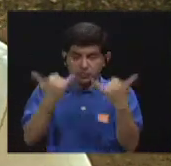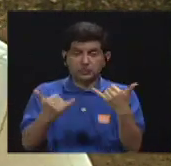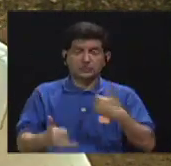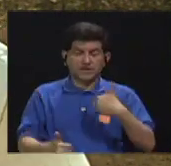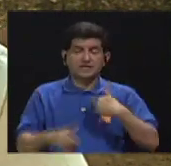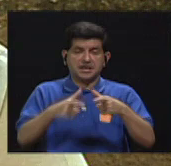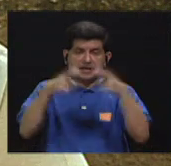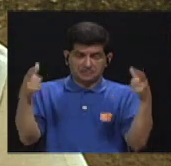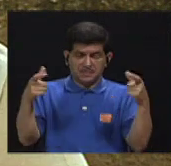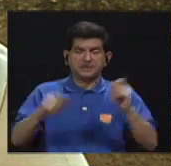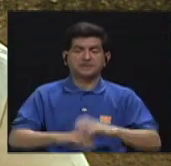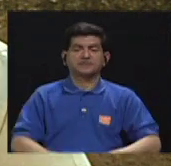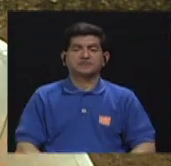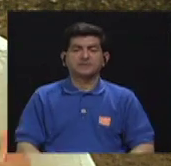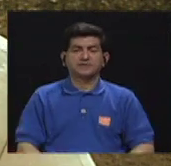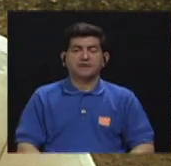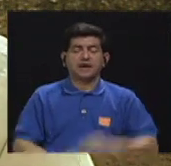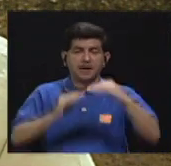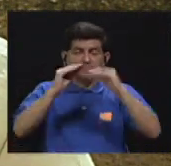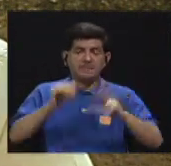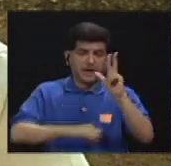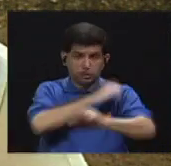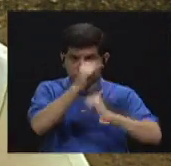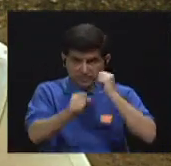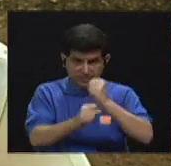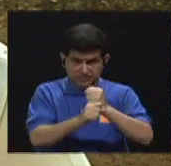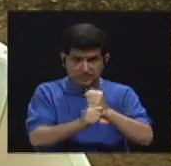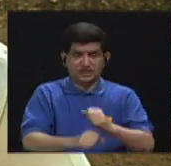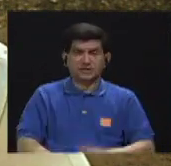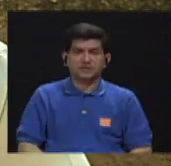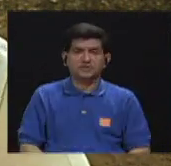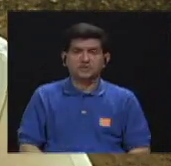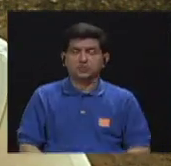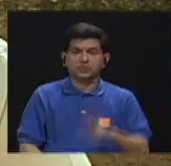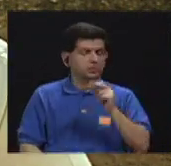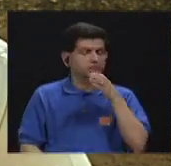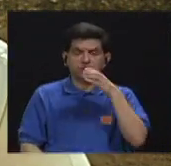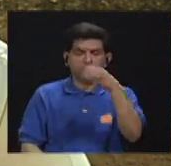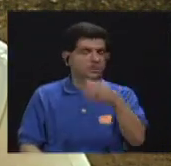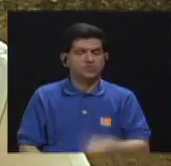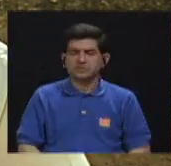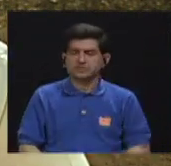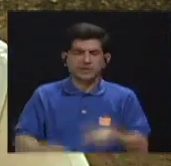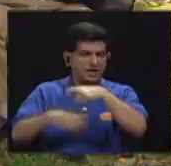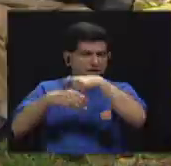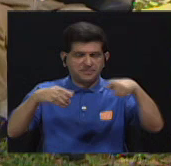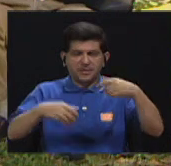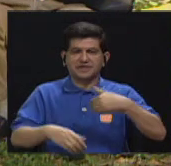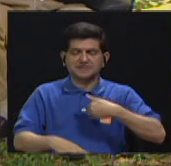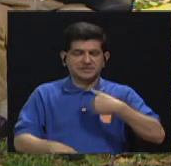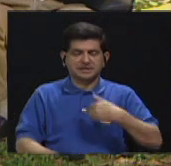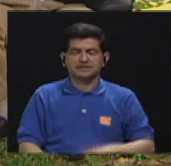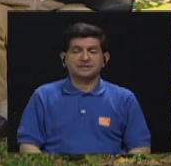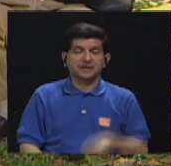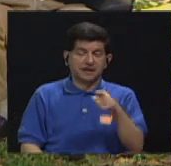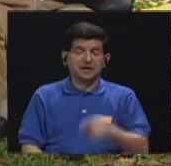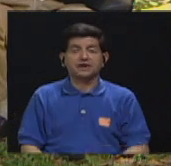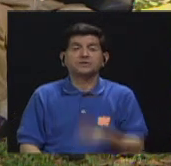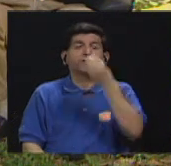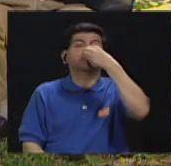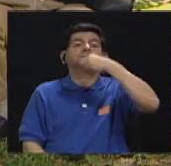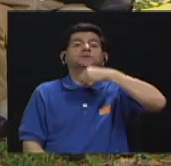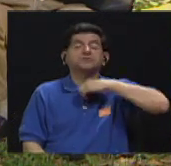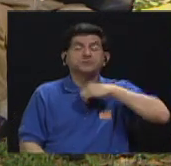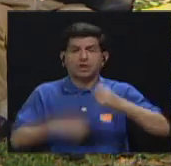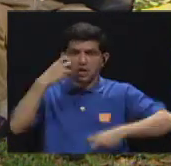que tiene la mayoría de adultos. Y menores de 3 años no se recomienda darles pastas dentales por el hecho que se la tragan y que pueden